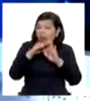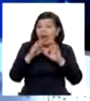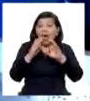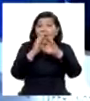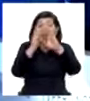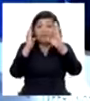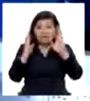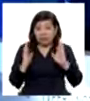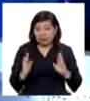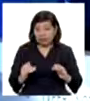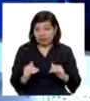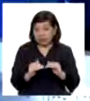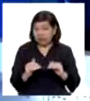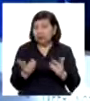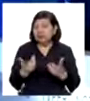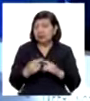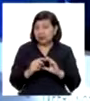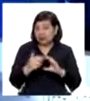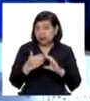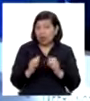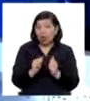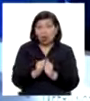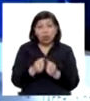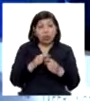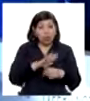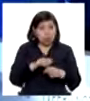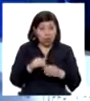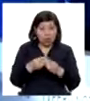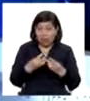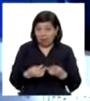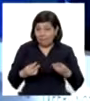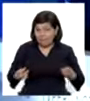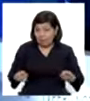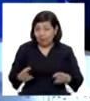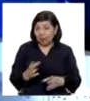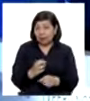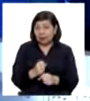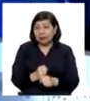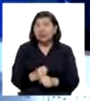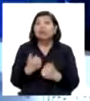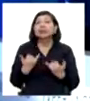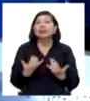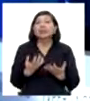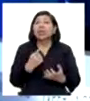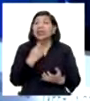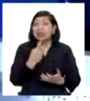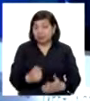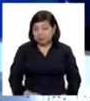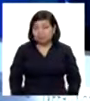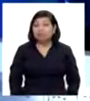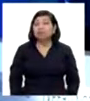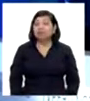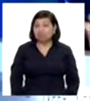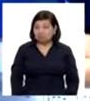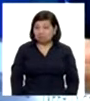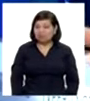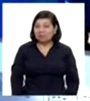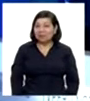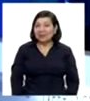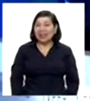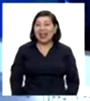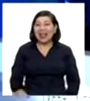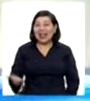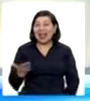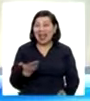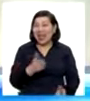La ficha que tienen que llenar, firmar y enviarla con todo el material gráfico que pueda sustentar lo que se dice en la ficha. Claro, pues, ¿no? Muy bien, María Cristina, por